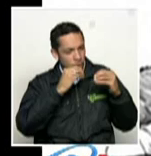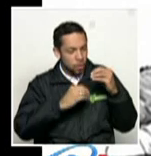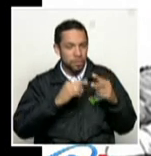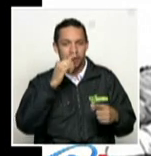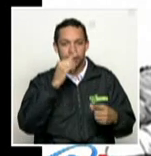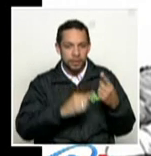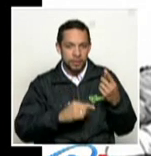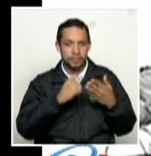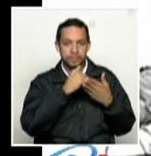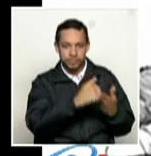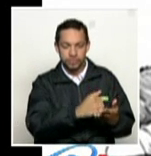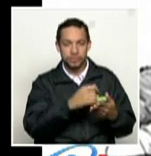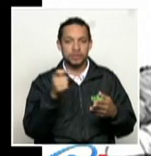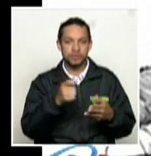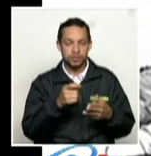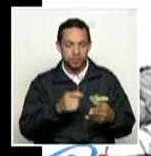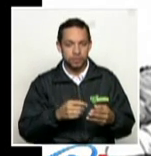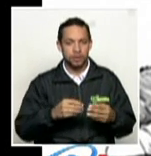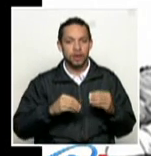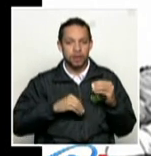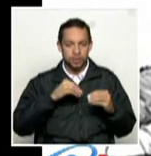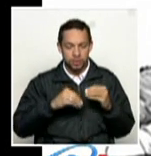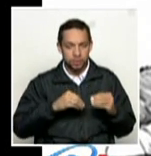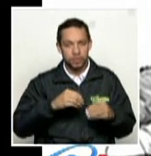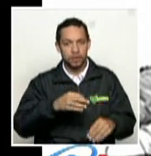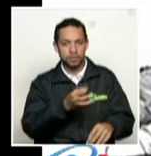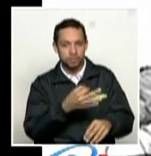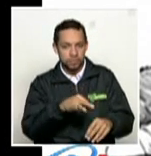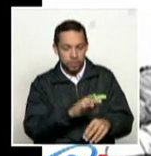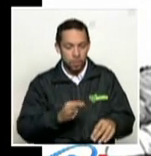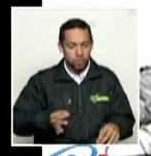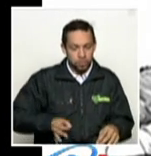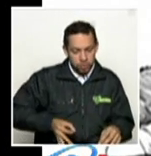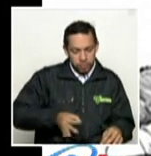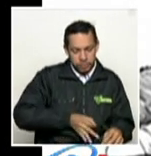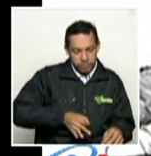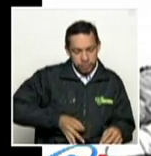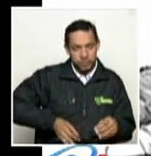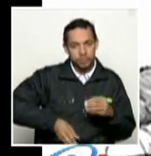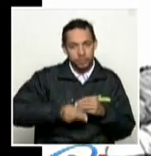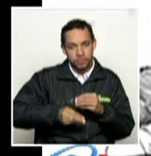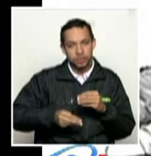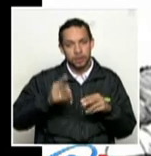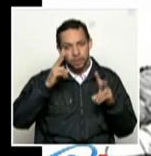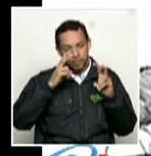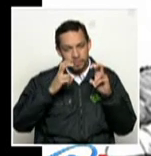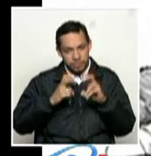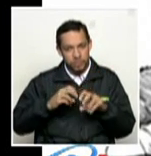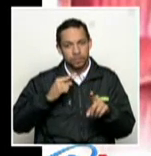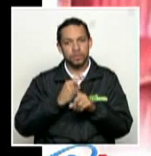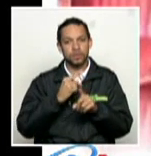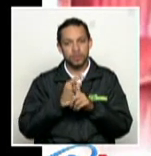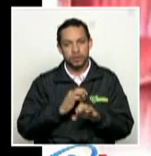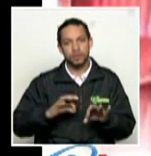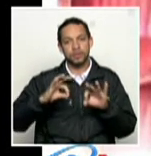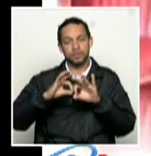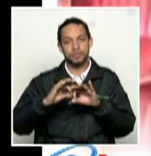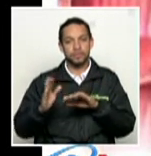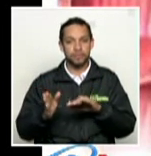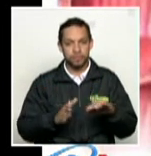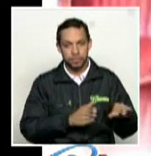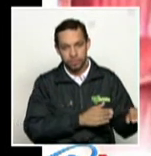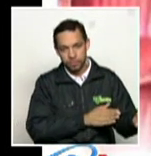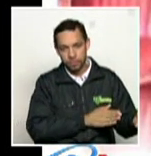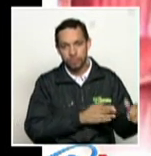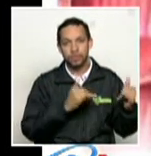muchos hacerle la terapia neural y hacerle otro tipo de tratamientos, pero hay que seguir los estudios en esta paciente. Bueno,